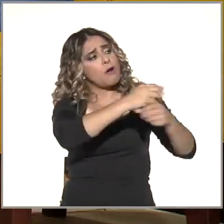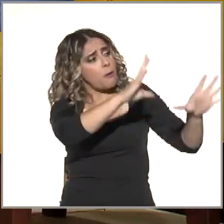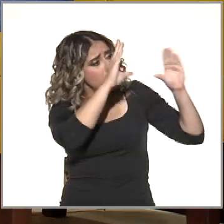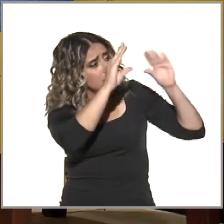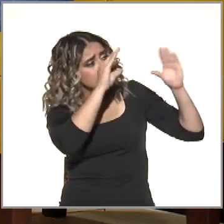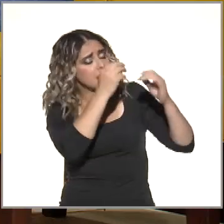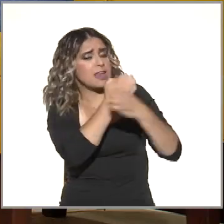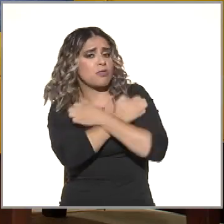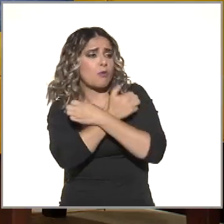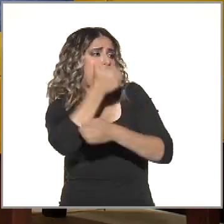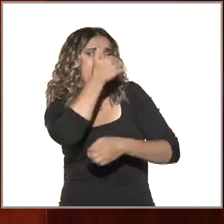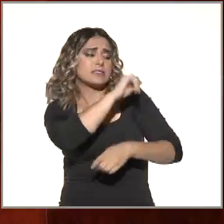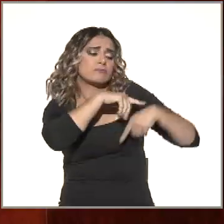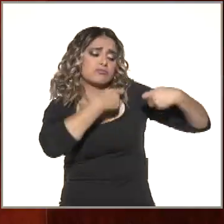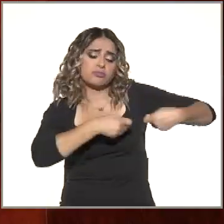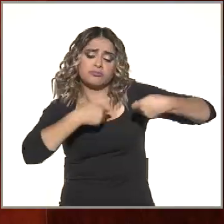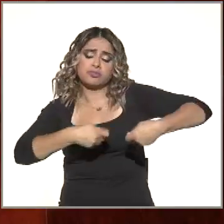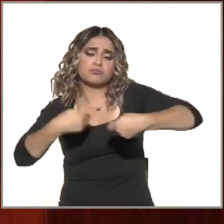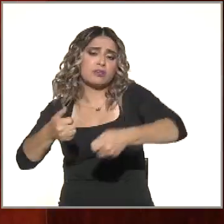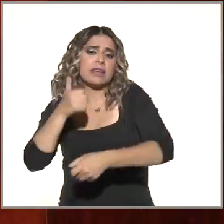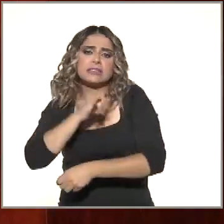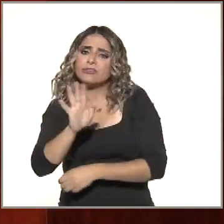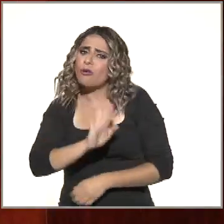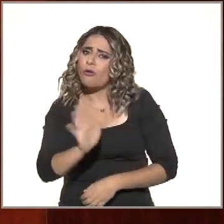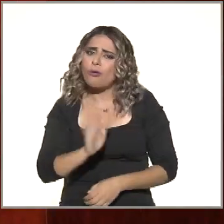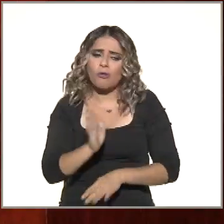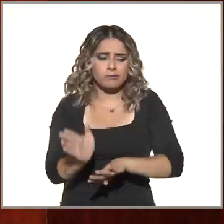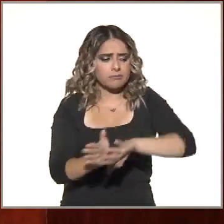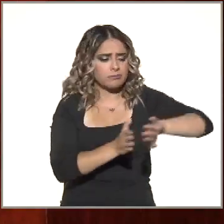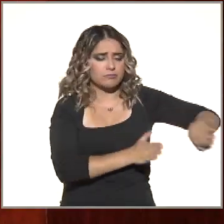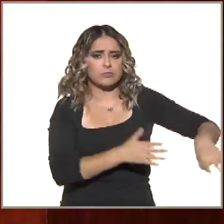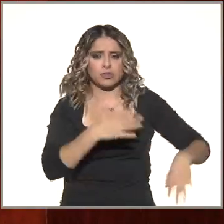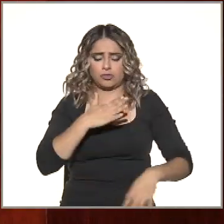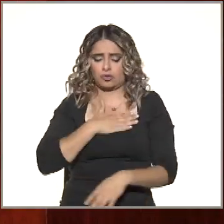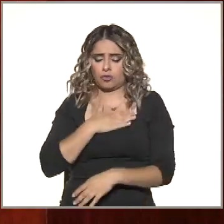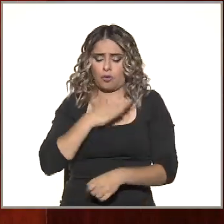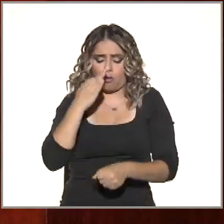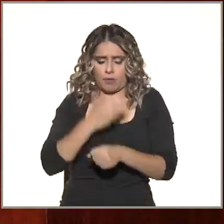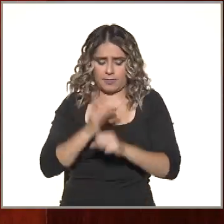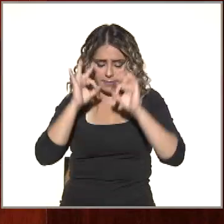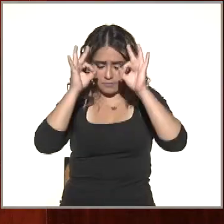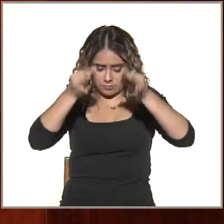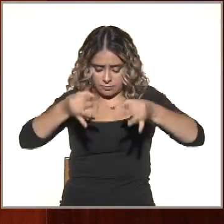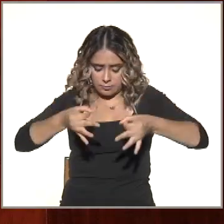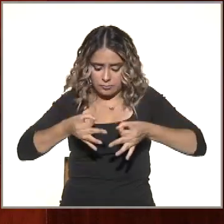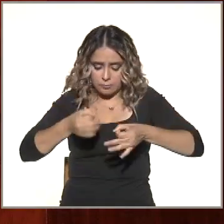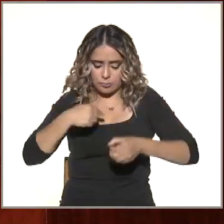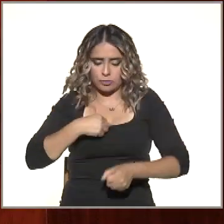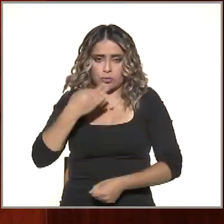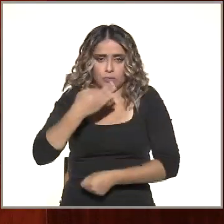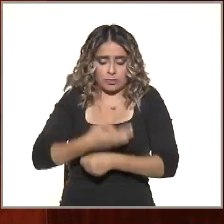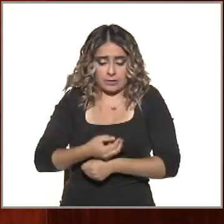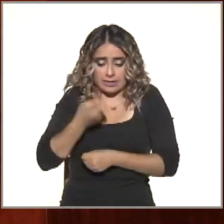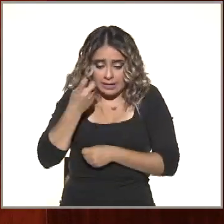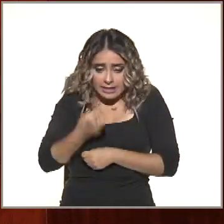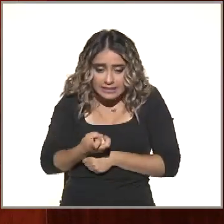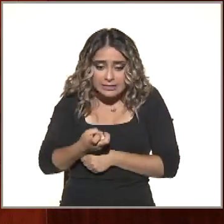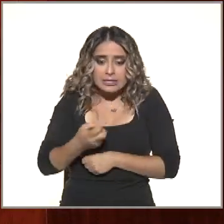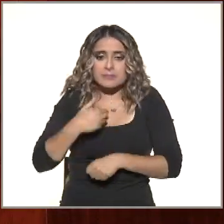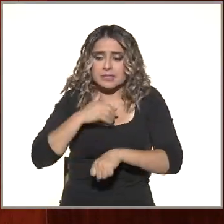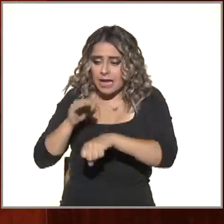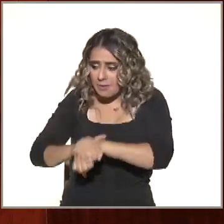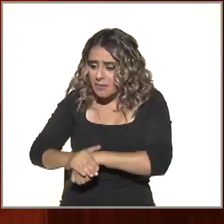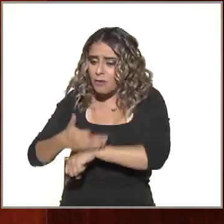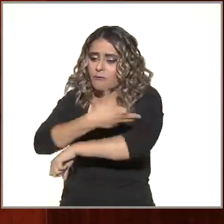me educaron, mis padres o mi tal, sino hoy yo estoy aquí en este punto, en este momento con mis amigos, con